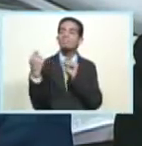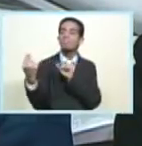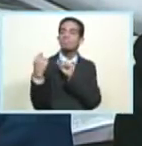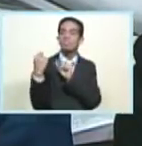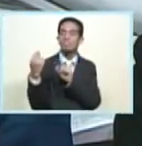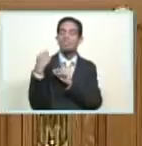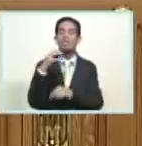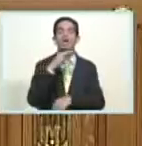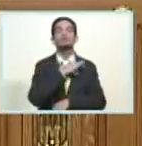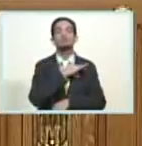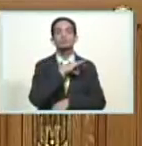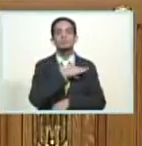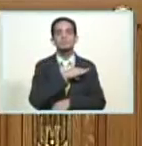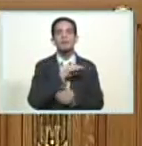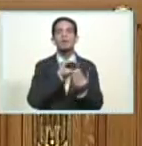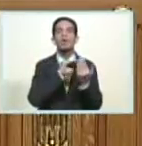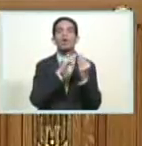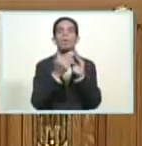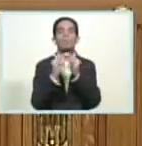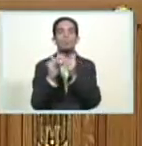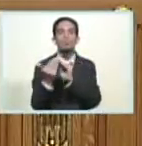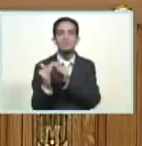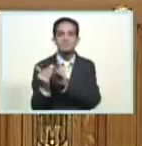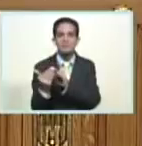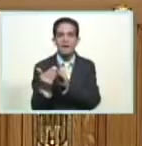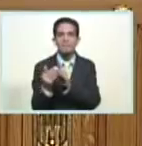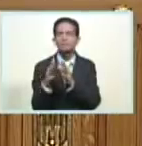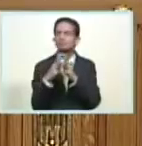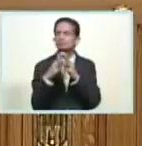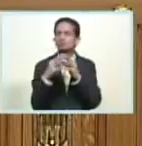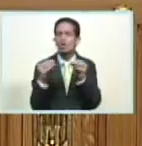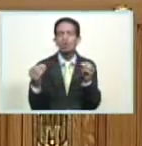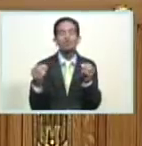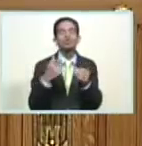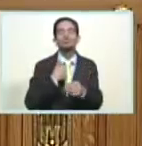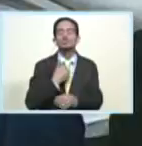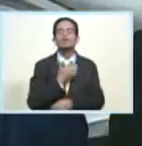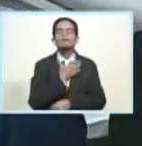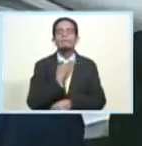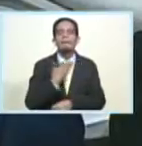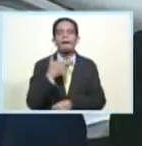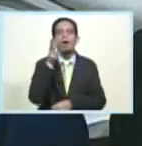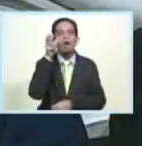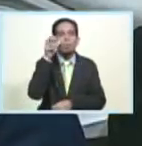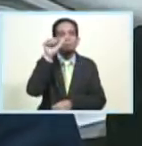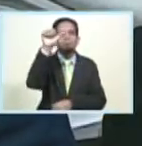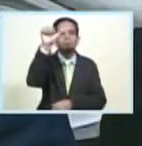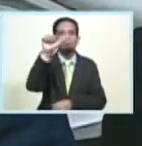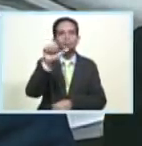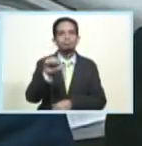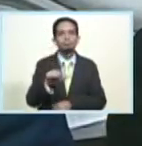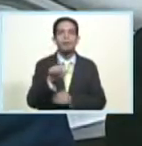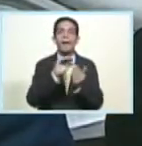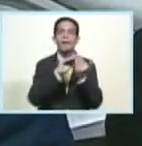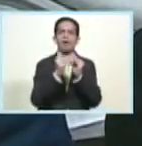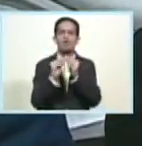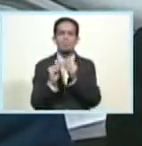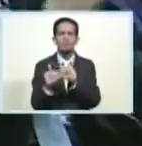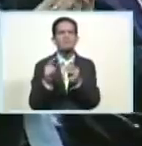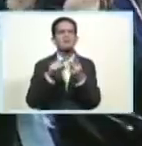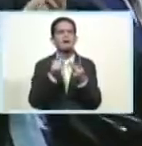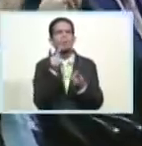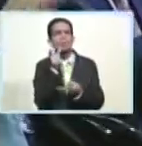todos los sectores de comunas y consejos comunales del país. Quiero oír a los comuneros del país con sus problemas,